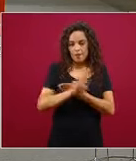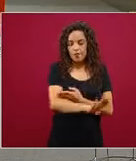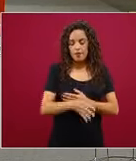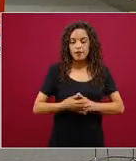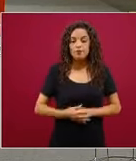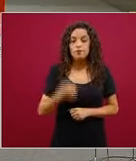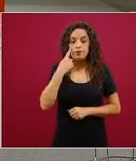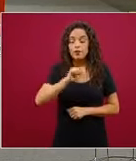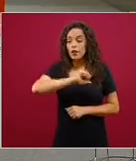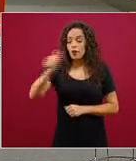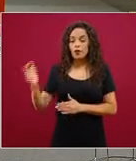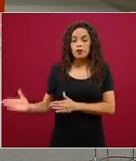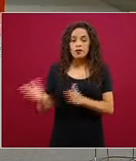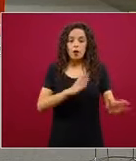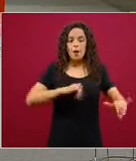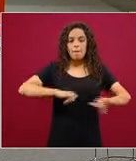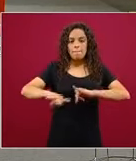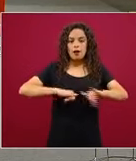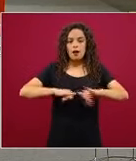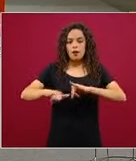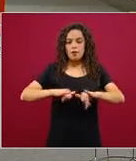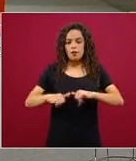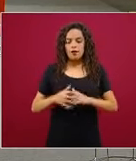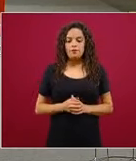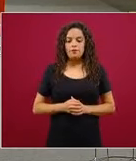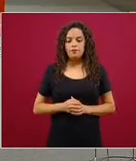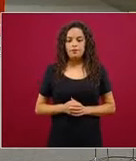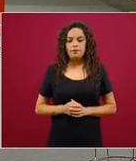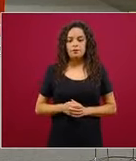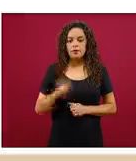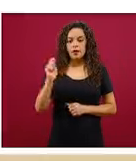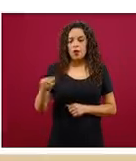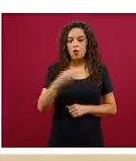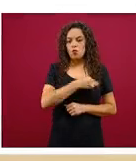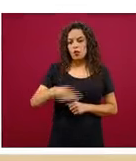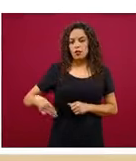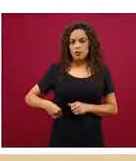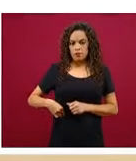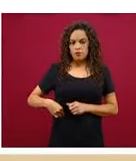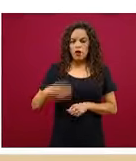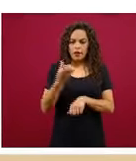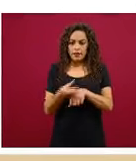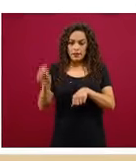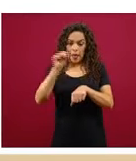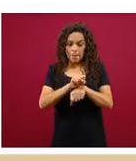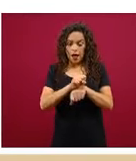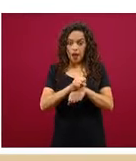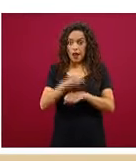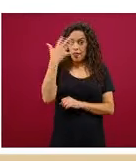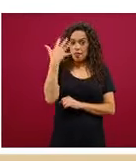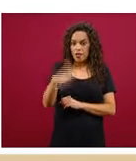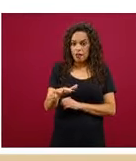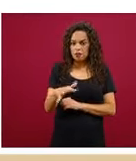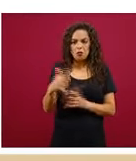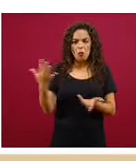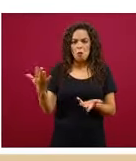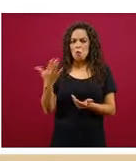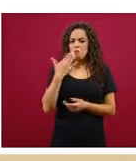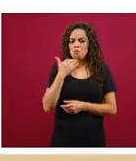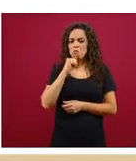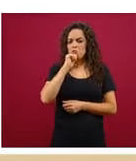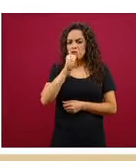del estado de Chiapas. Semana 10, todavía no había ningún caso confirmado, ya en la 11 empieza precisamente